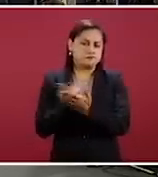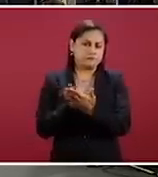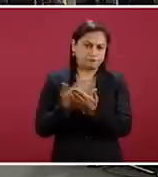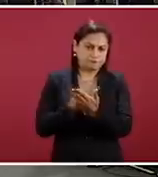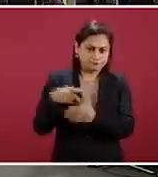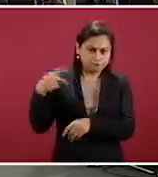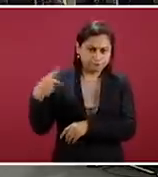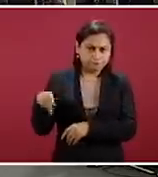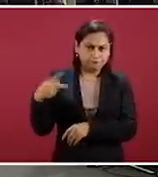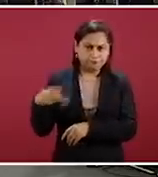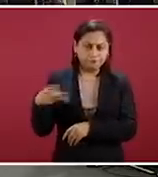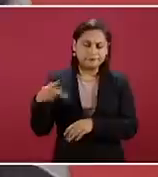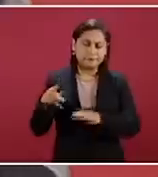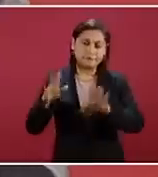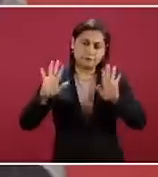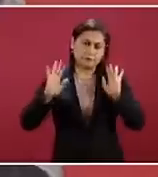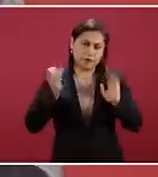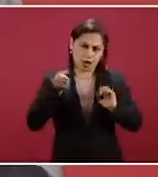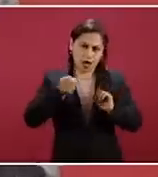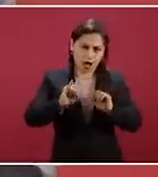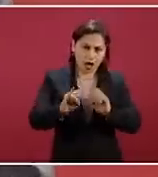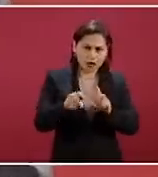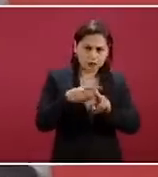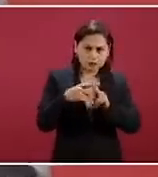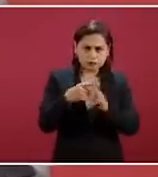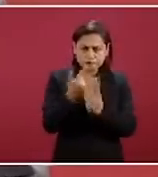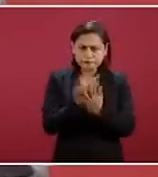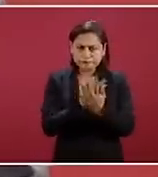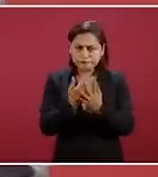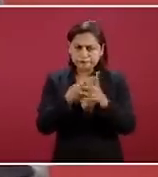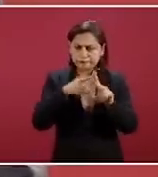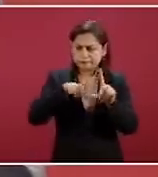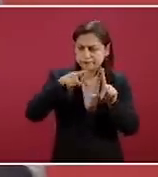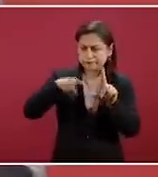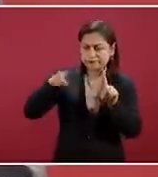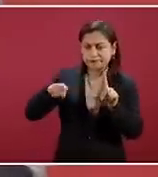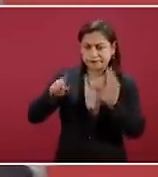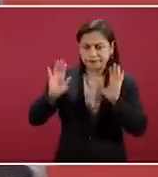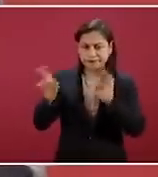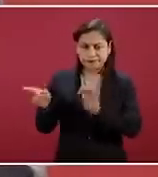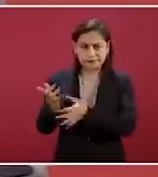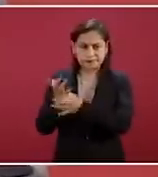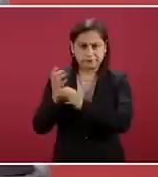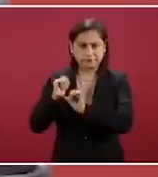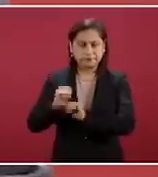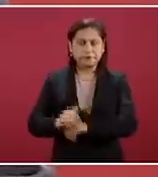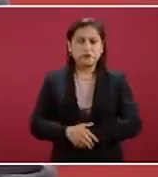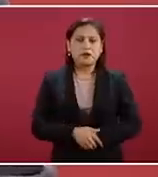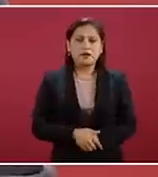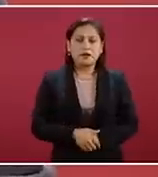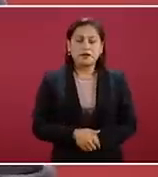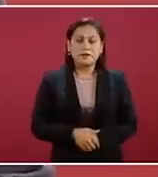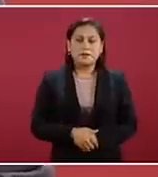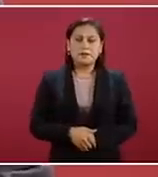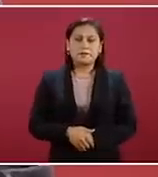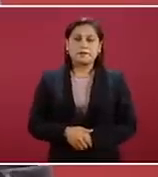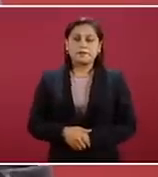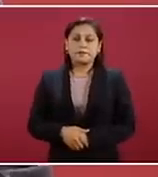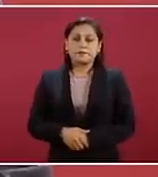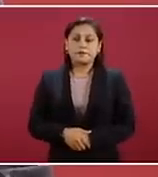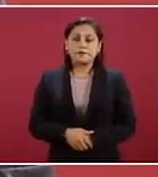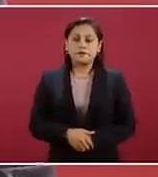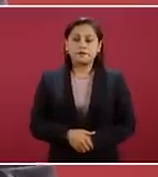es como se mide, ¿no?, lo del empleo. Pero hay